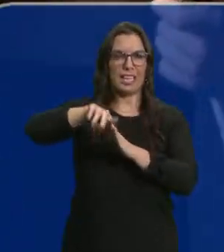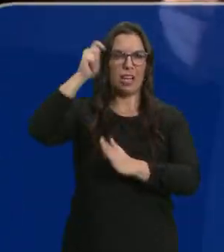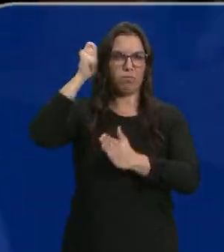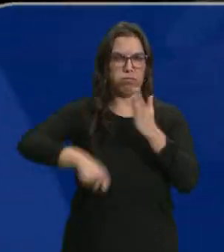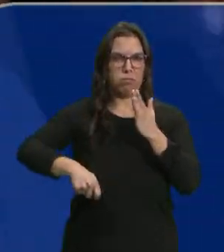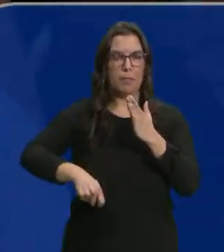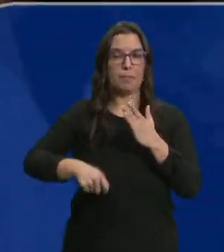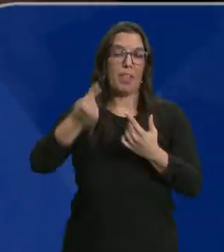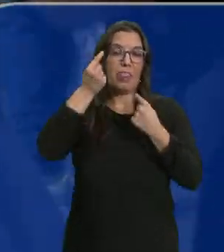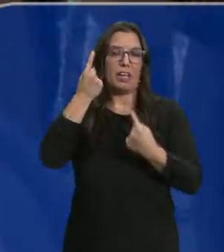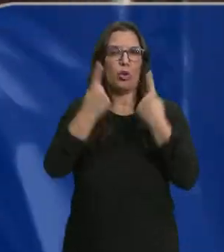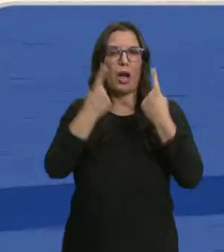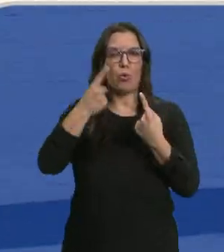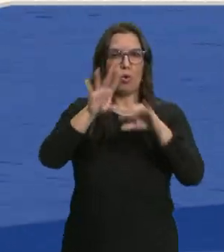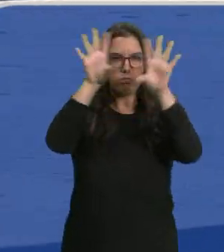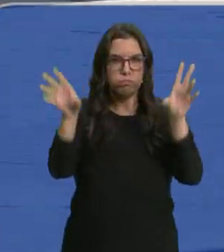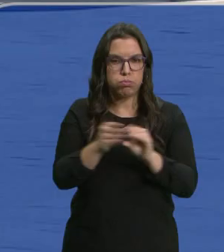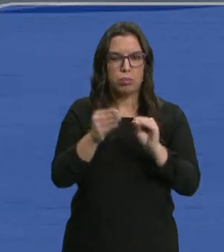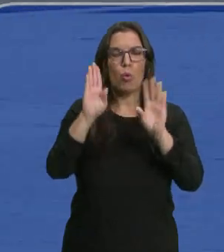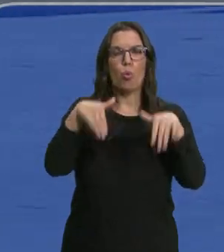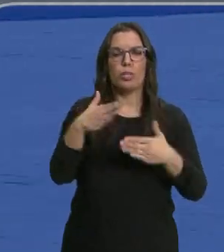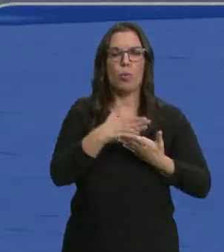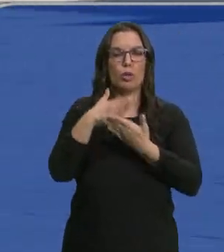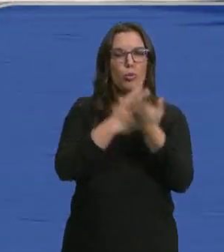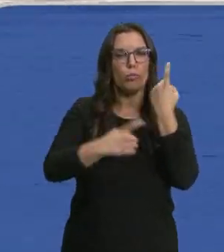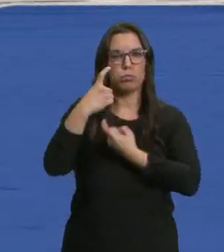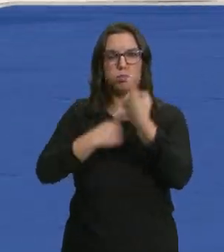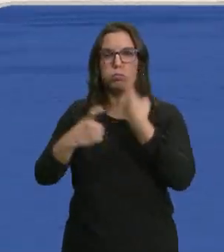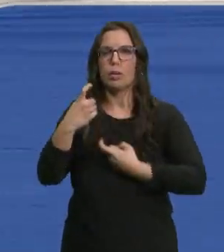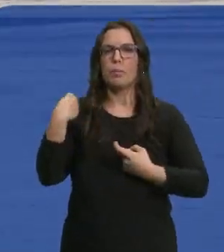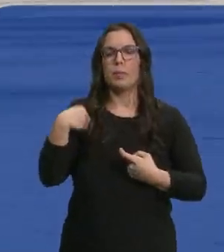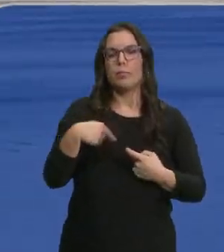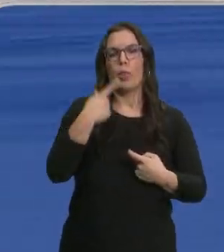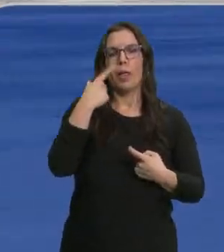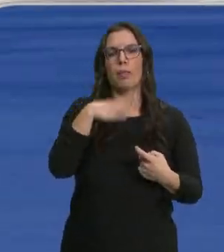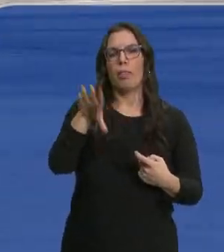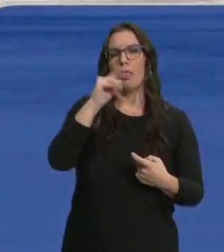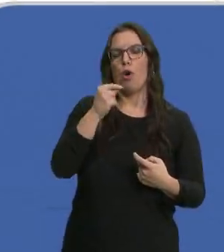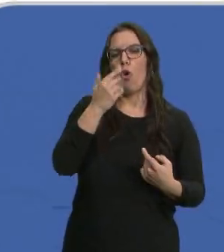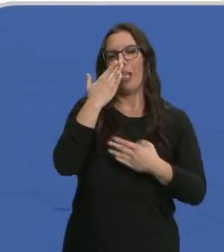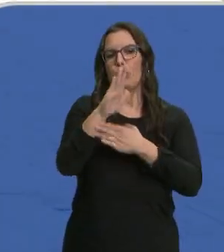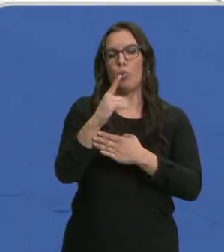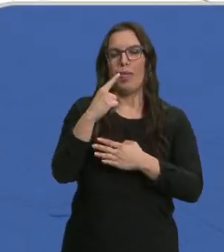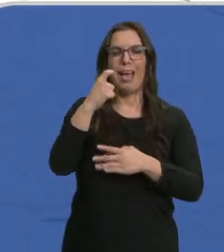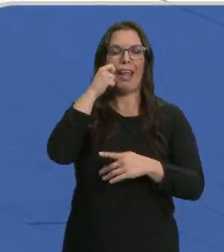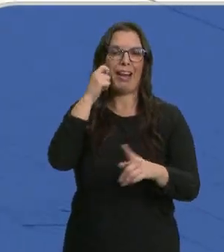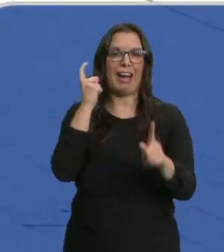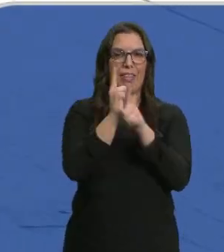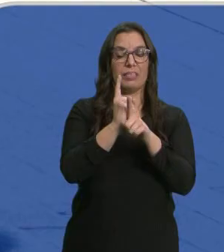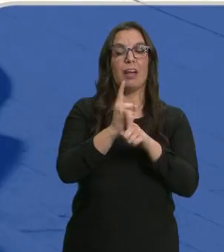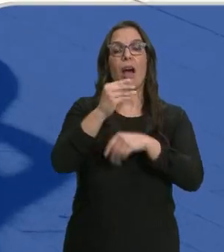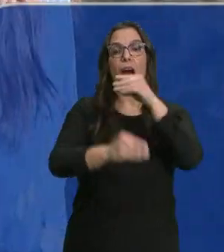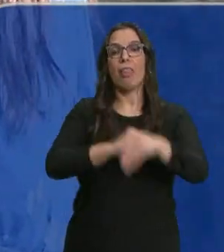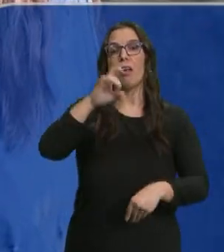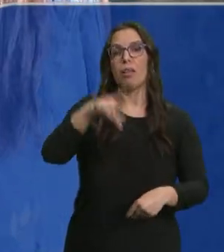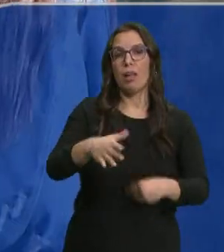Son estos algunos de los datos que se pueden extraer del último estudio sobre percepciones y actitudes racistas entre los jóvenes realizado